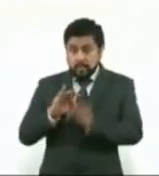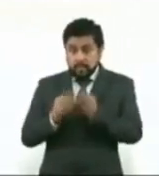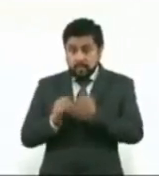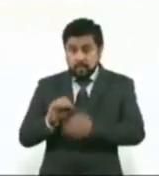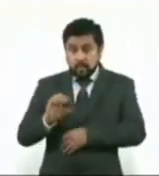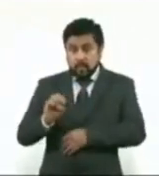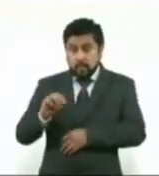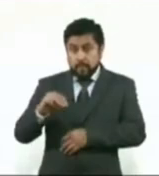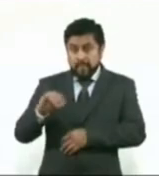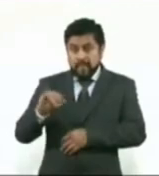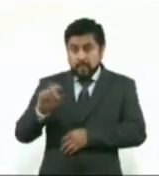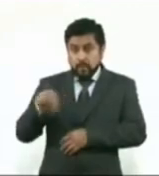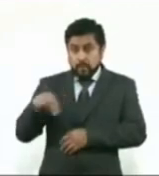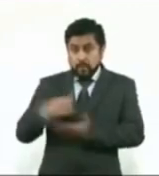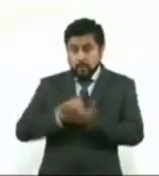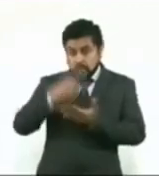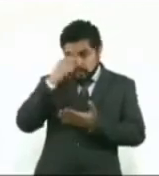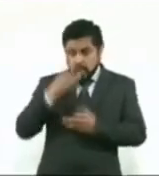hay